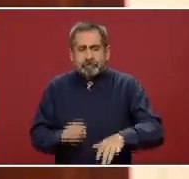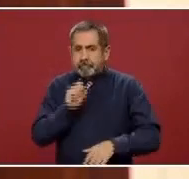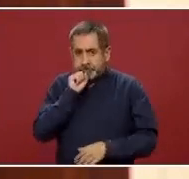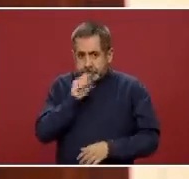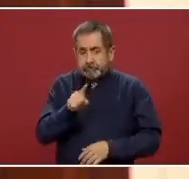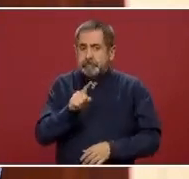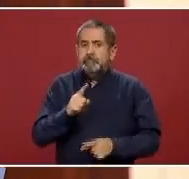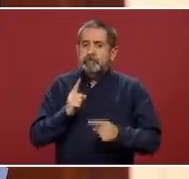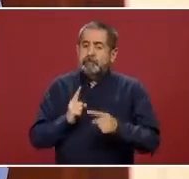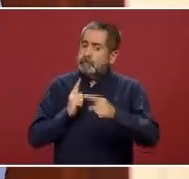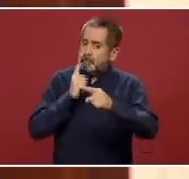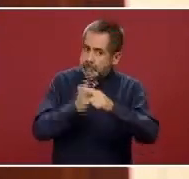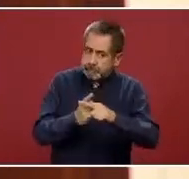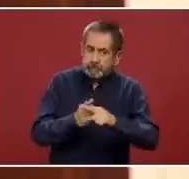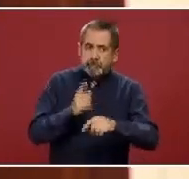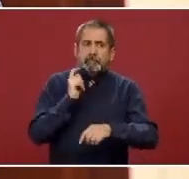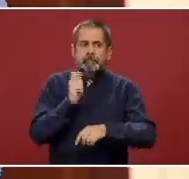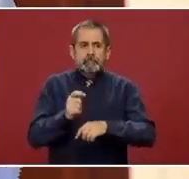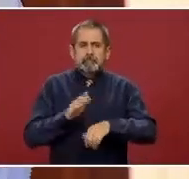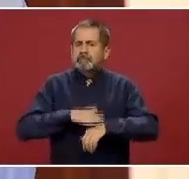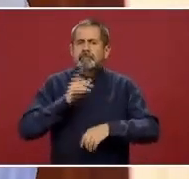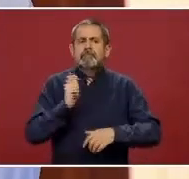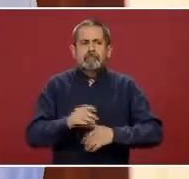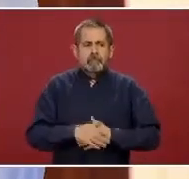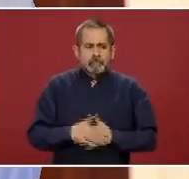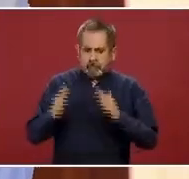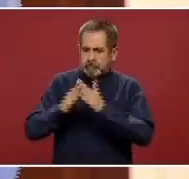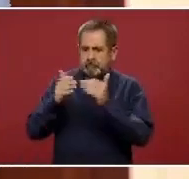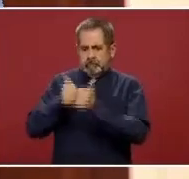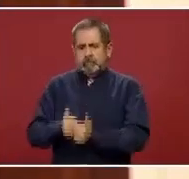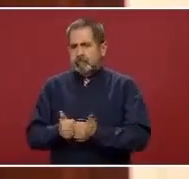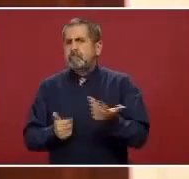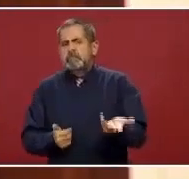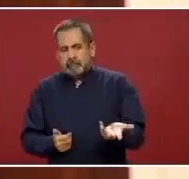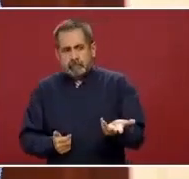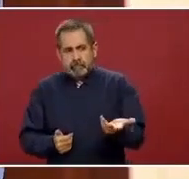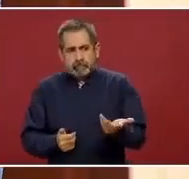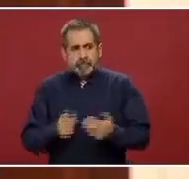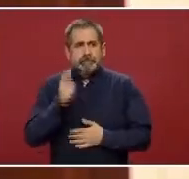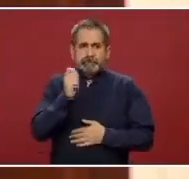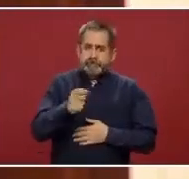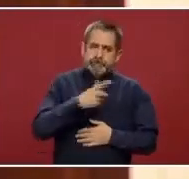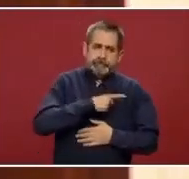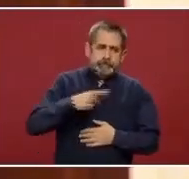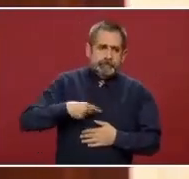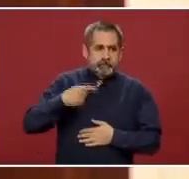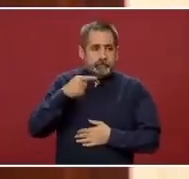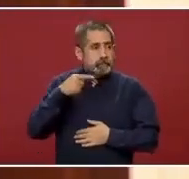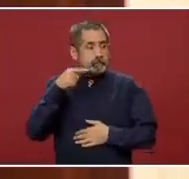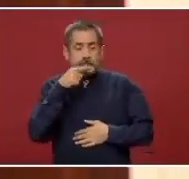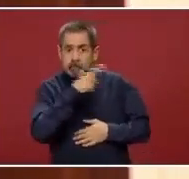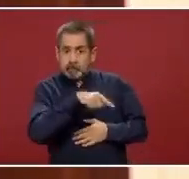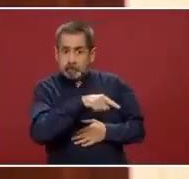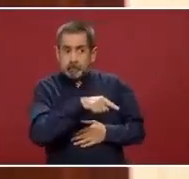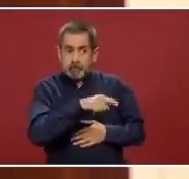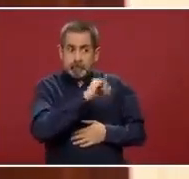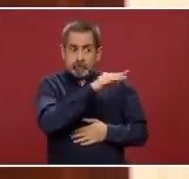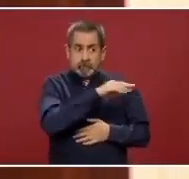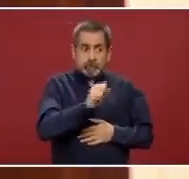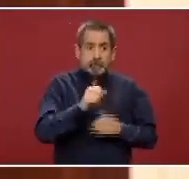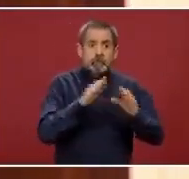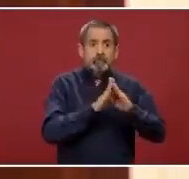Adicionalmente, dirán ustedes, bueno, se quede guardado en casa. Pretendemos también enviarles